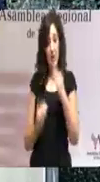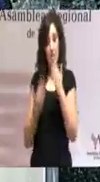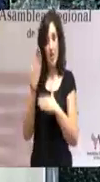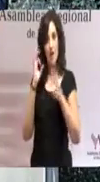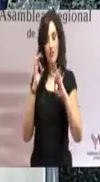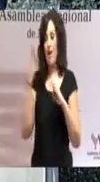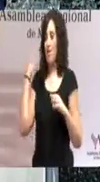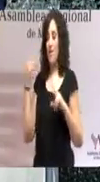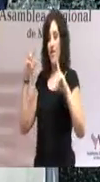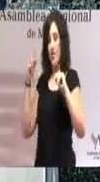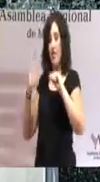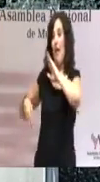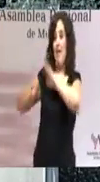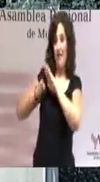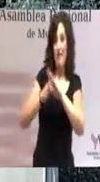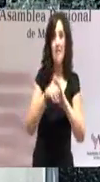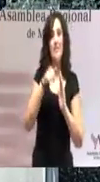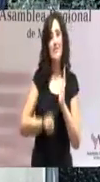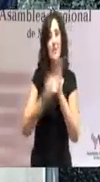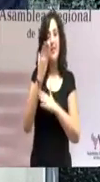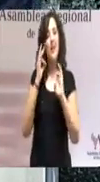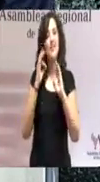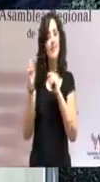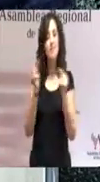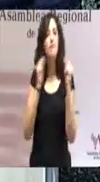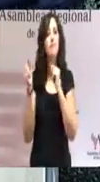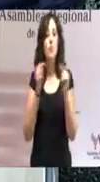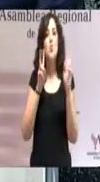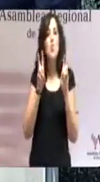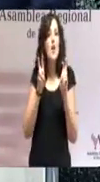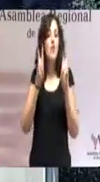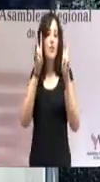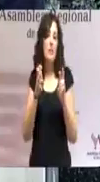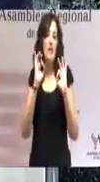continuación de ayer, como digo, a una nueva sesión del debate del estado de la región.